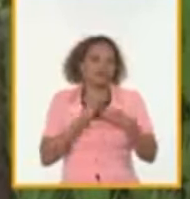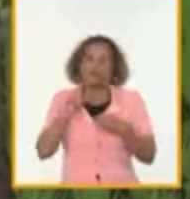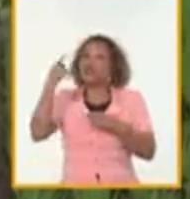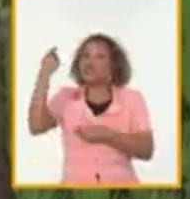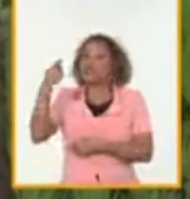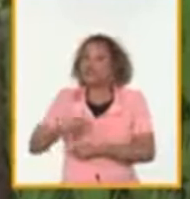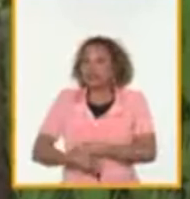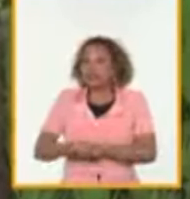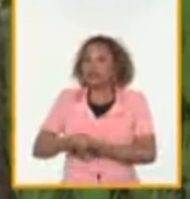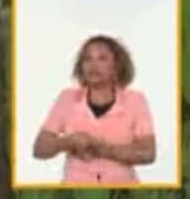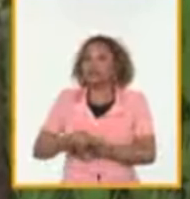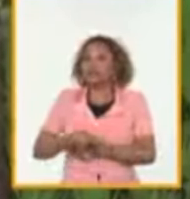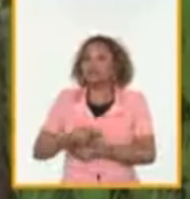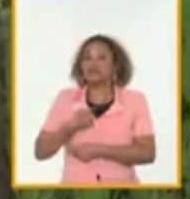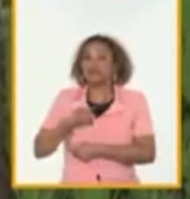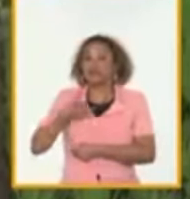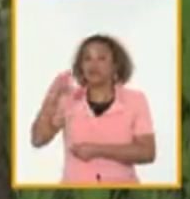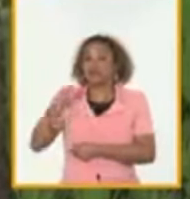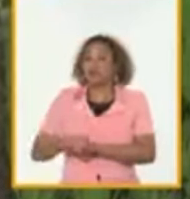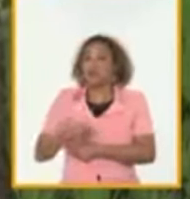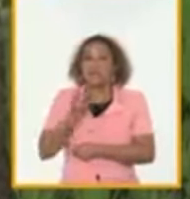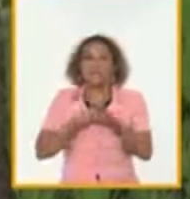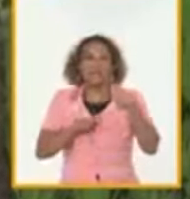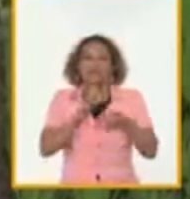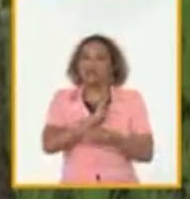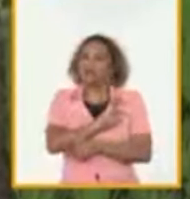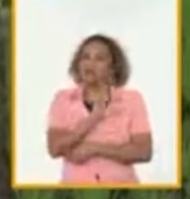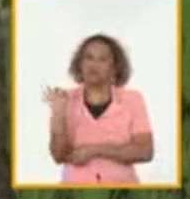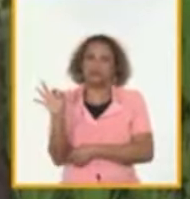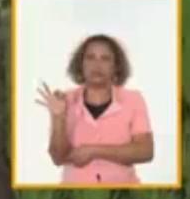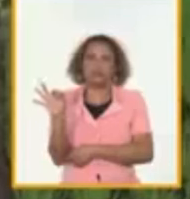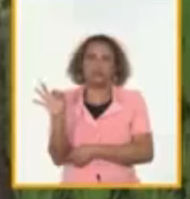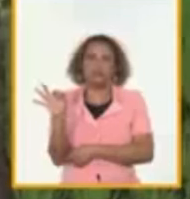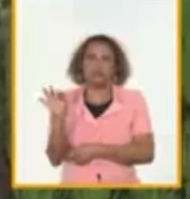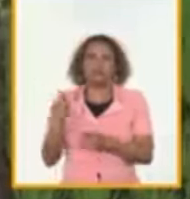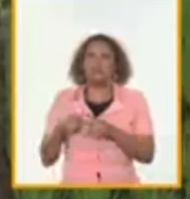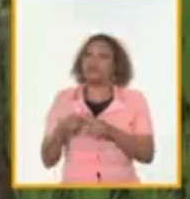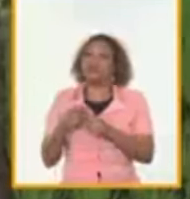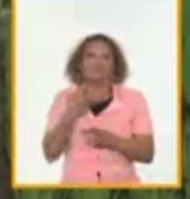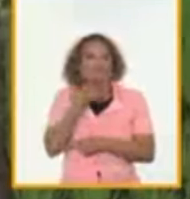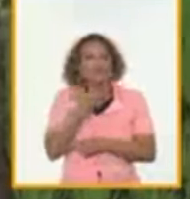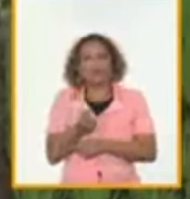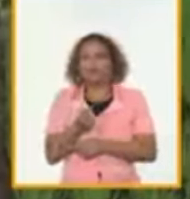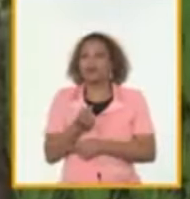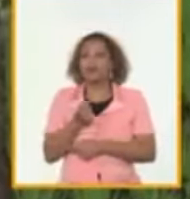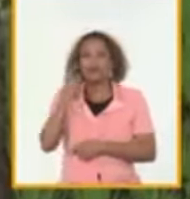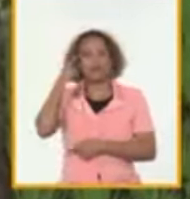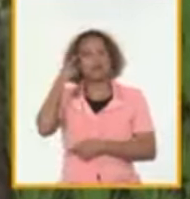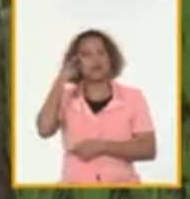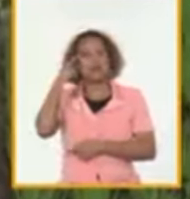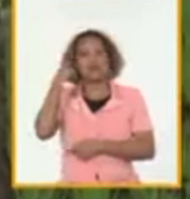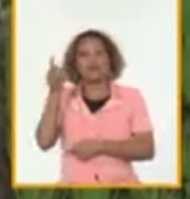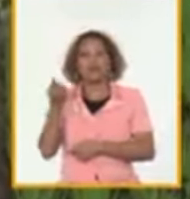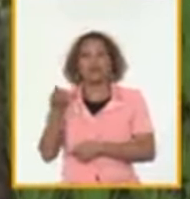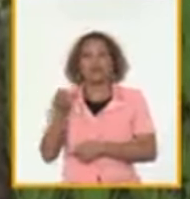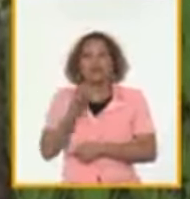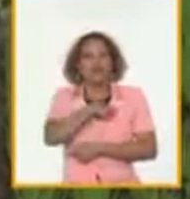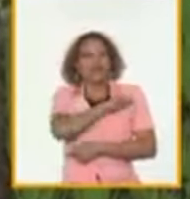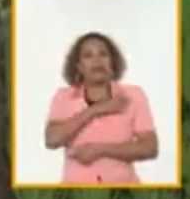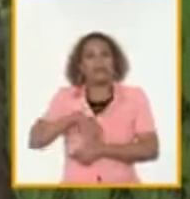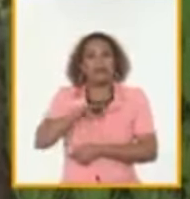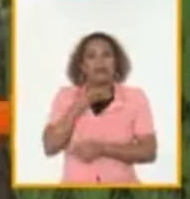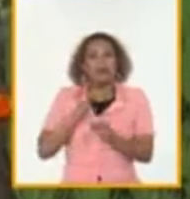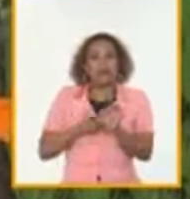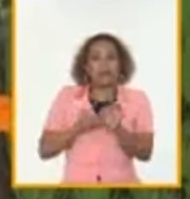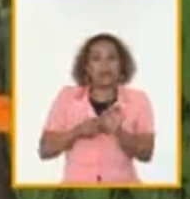decidí yo decidí no venderlo porque nunca pensé por mi mente que yo iba a dejar al pueblo quemado de Win